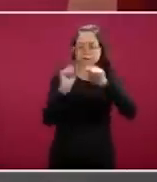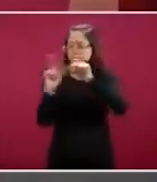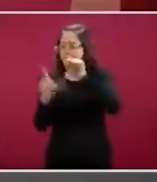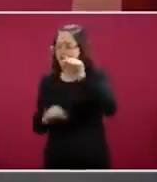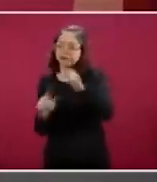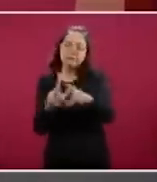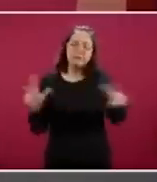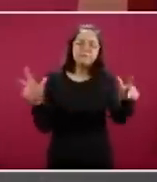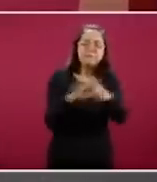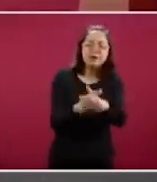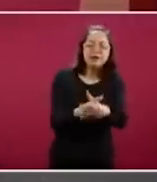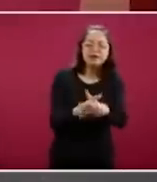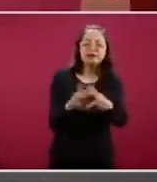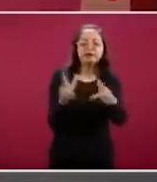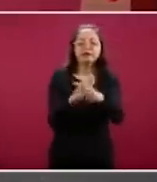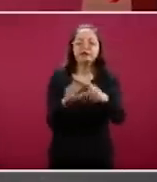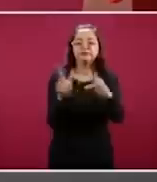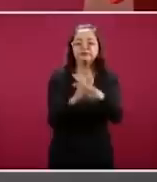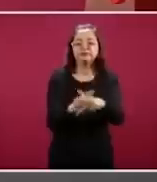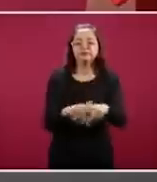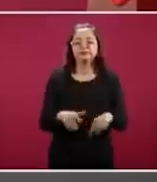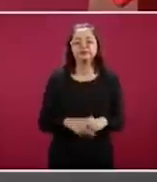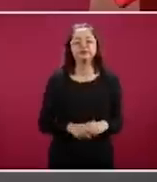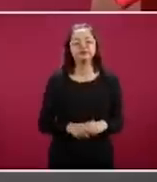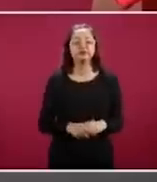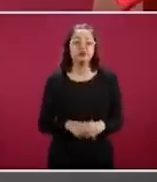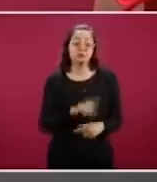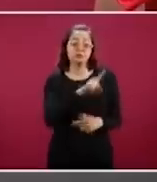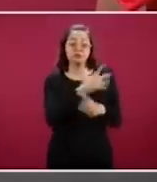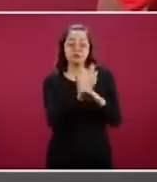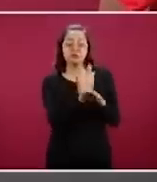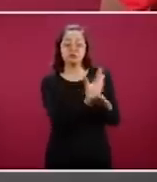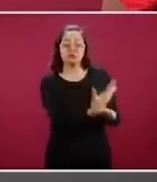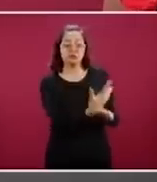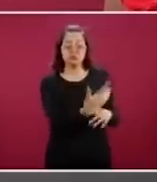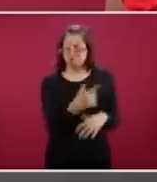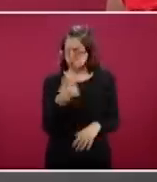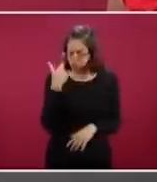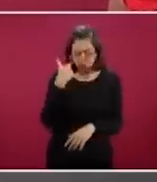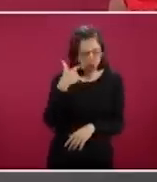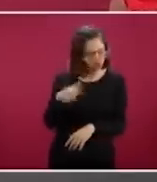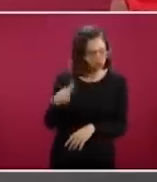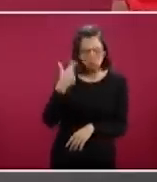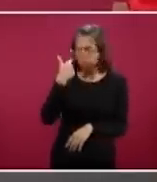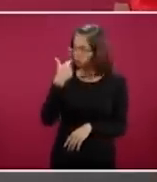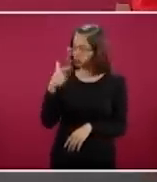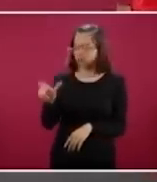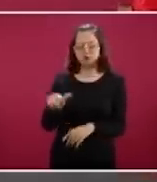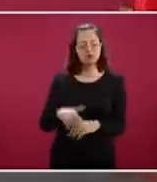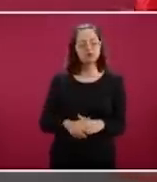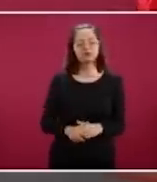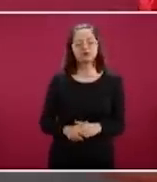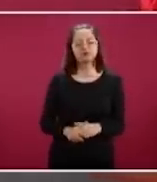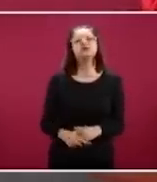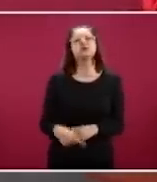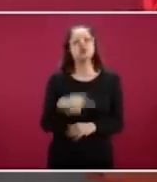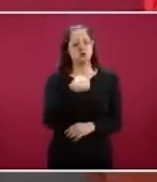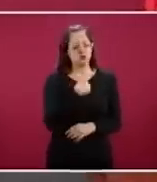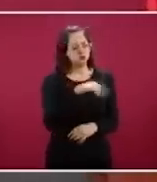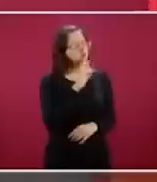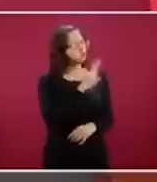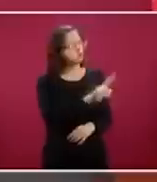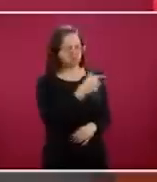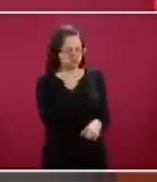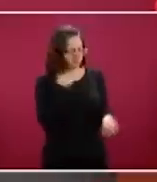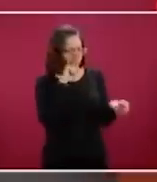Y me dijo la conversación. Y yo no quiero eso. Y le contesté, ni